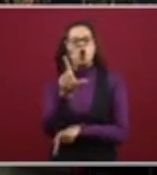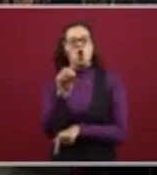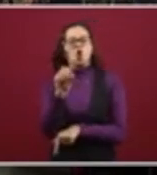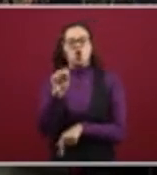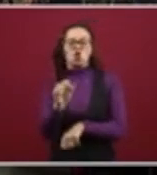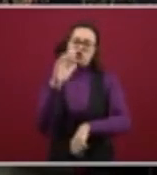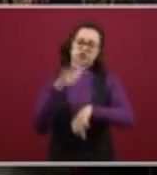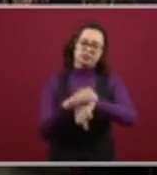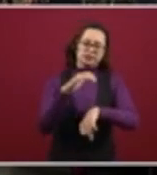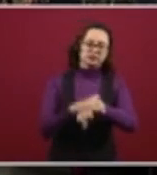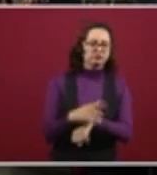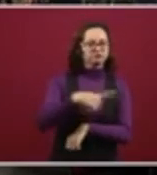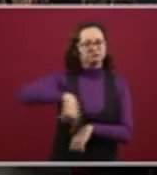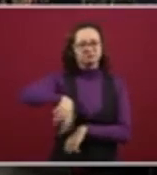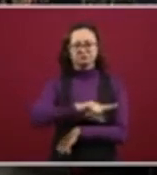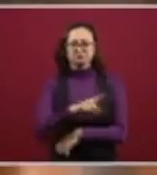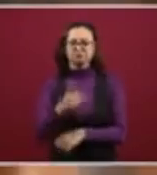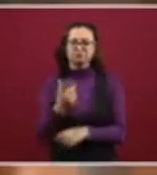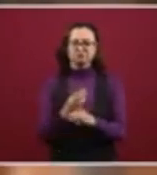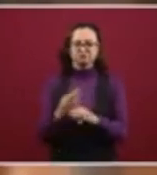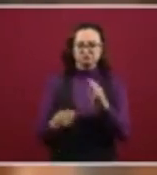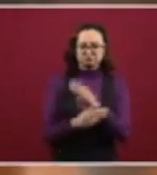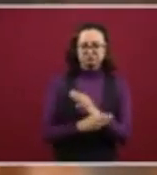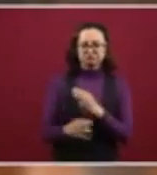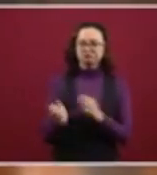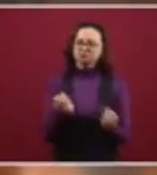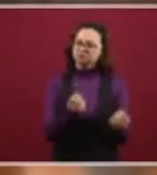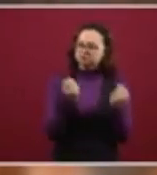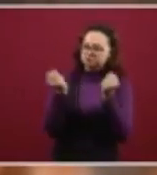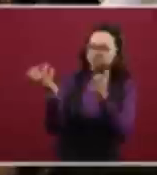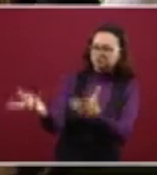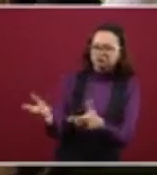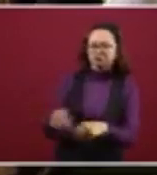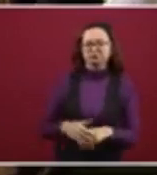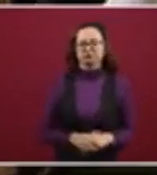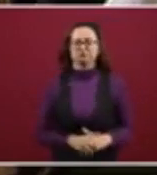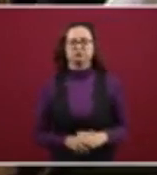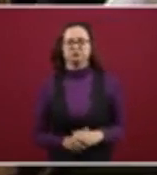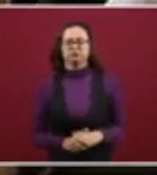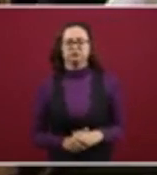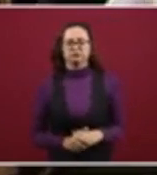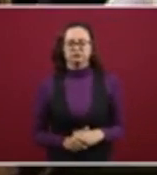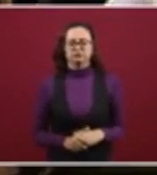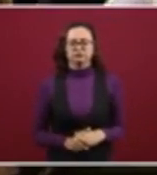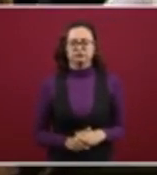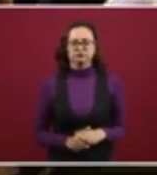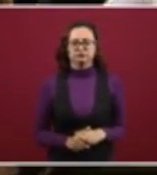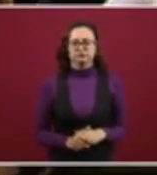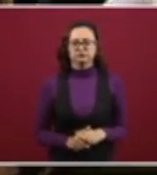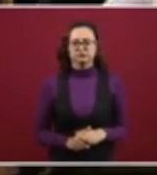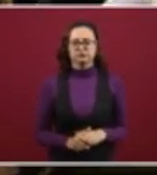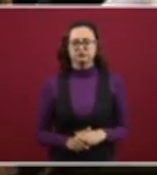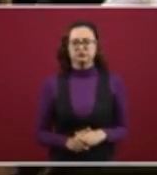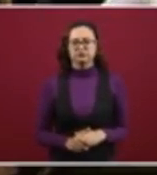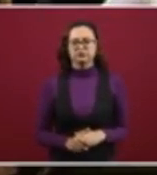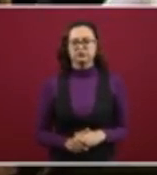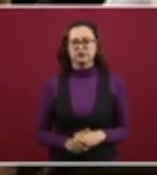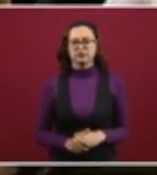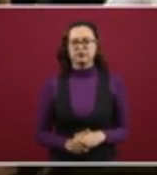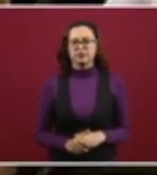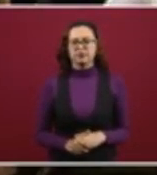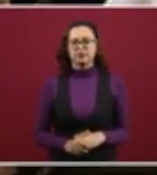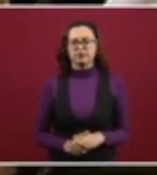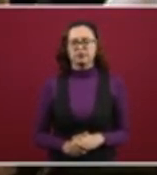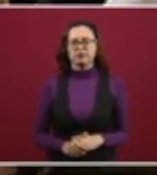distribuido fertilizante. ¿Qué información tienen sobre ello? Bueno, no solamente en este caso en particular, como